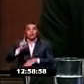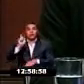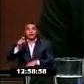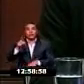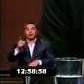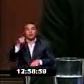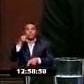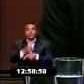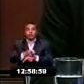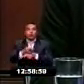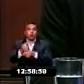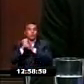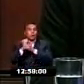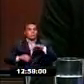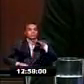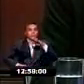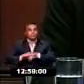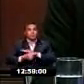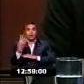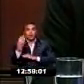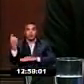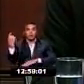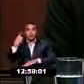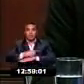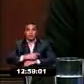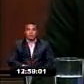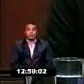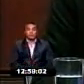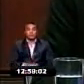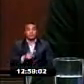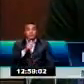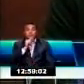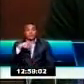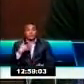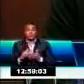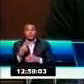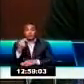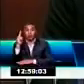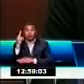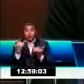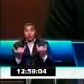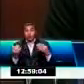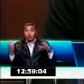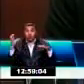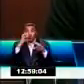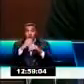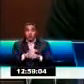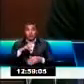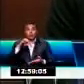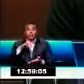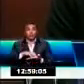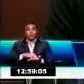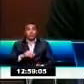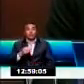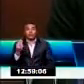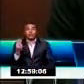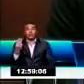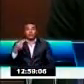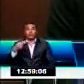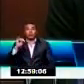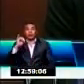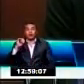aislamiento preventivo obligatorio de 14 días. Quienes vengan desde la medianoche de hoy de las provincias de Hubei y Guangdong